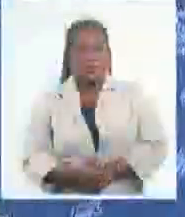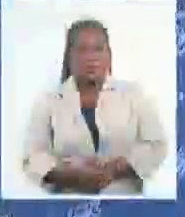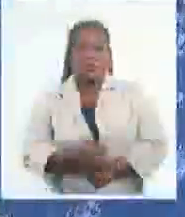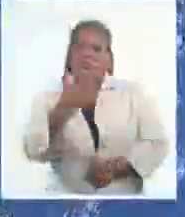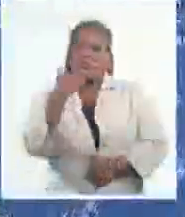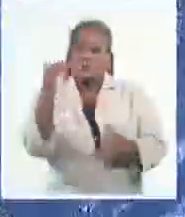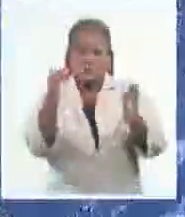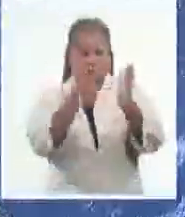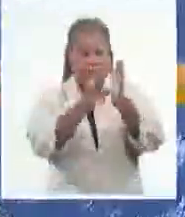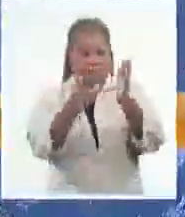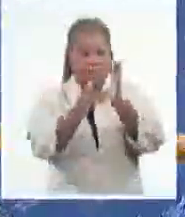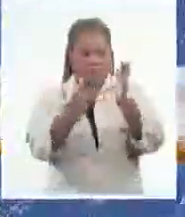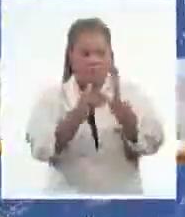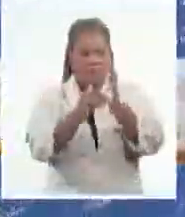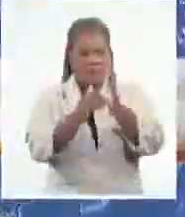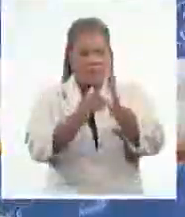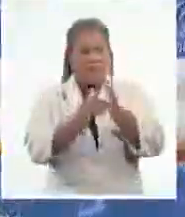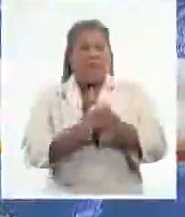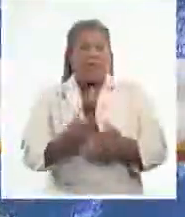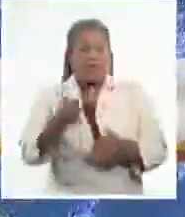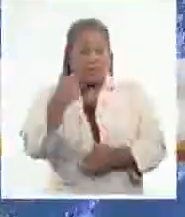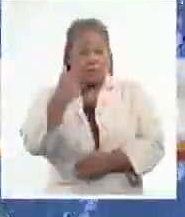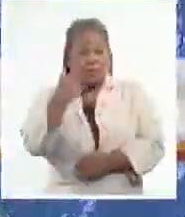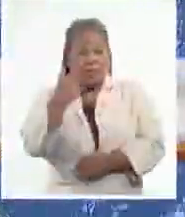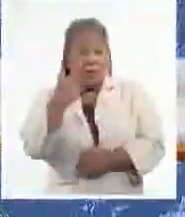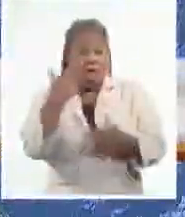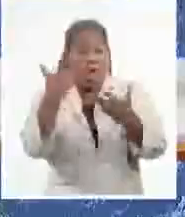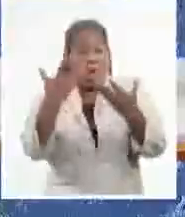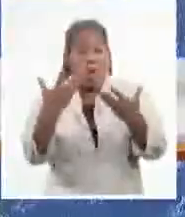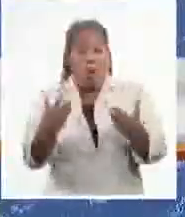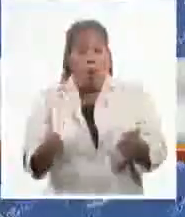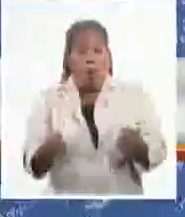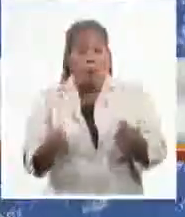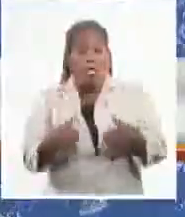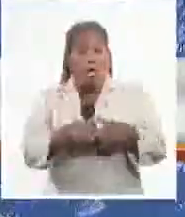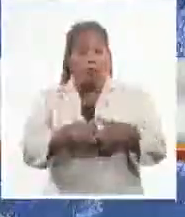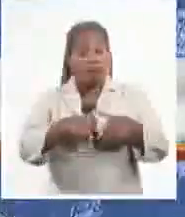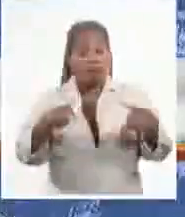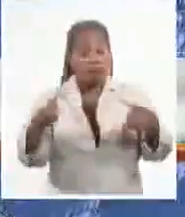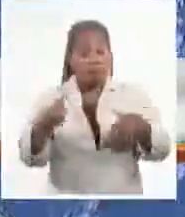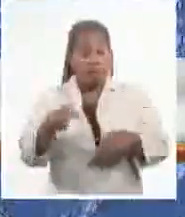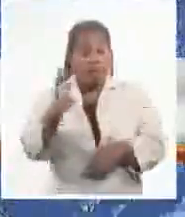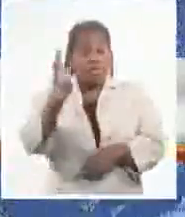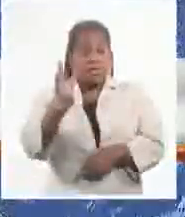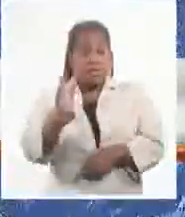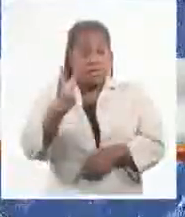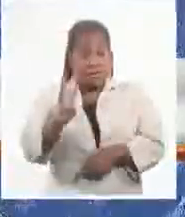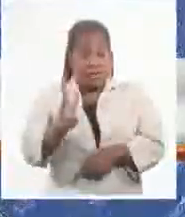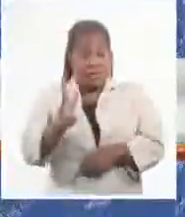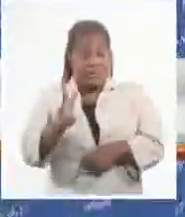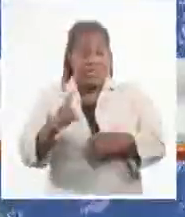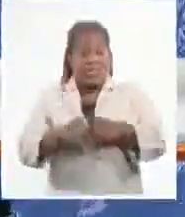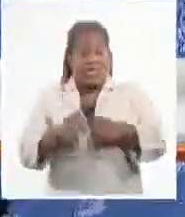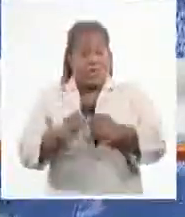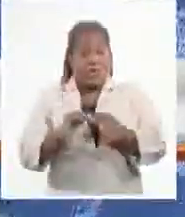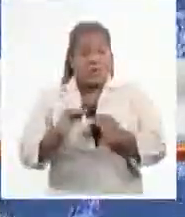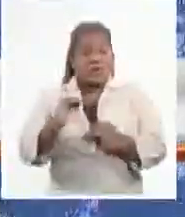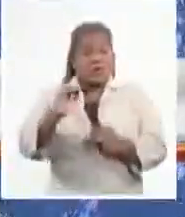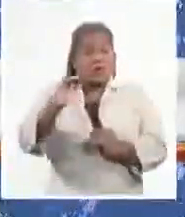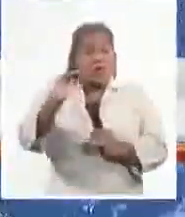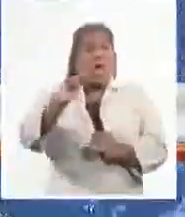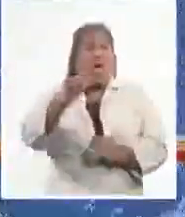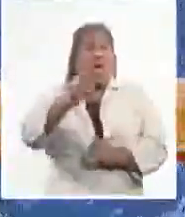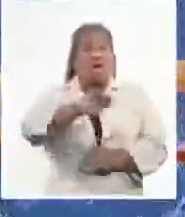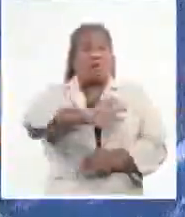Muy buenas tardes. Un ligero incremento en la humedad, aproximadamente a más de 3 kilómetros de altitud, ha estado incentivando una buena parte de